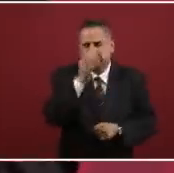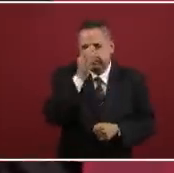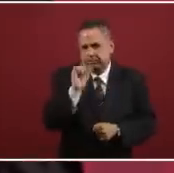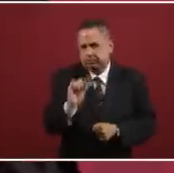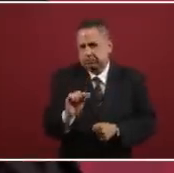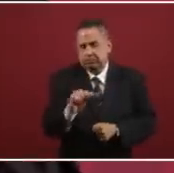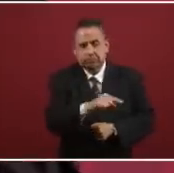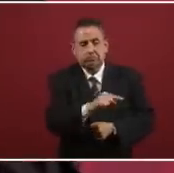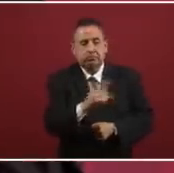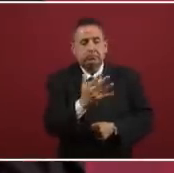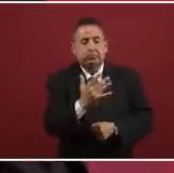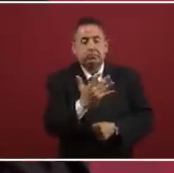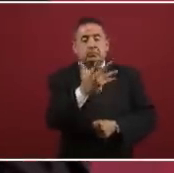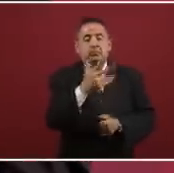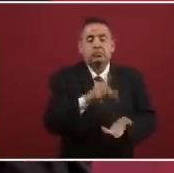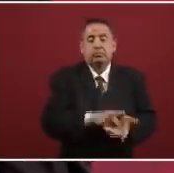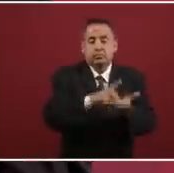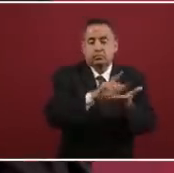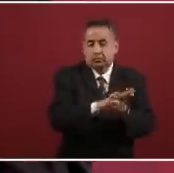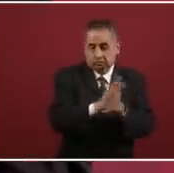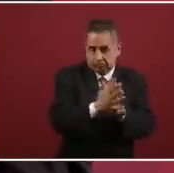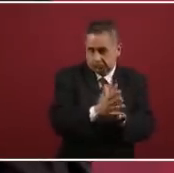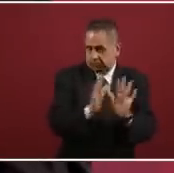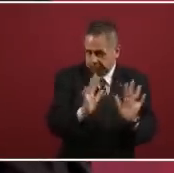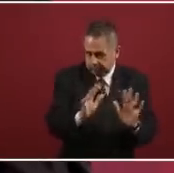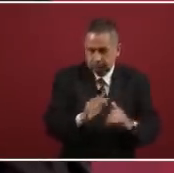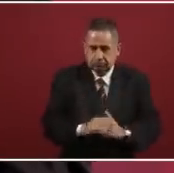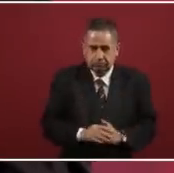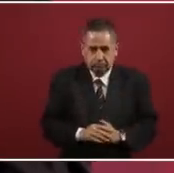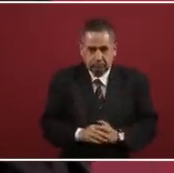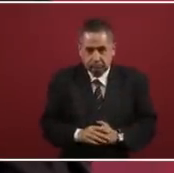55 kilos de tortilla.